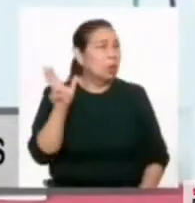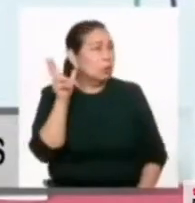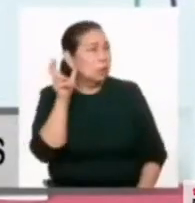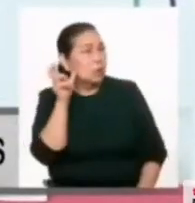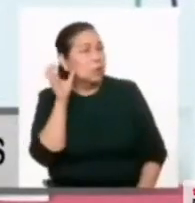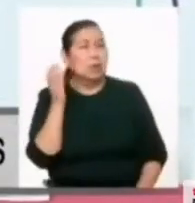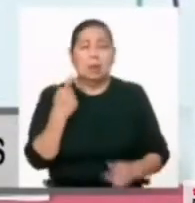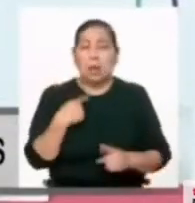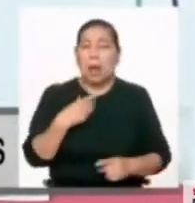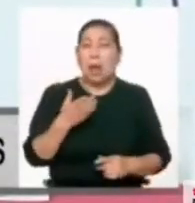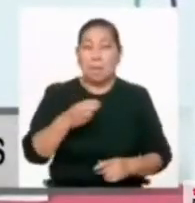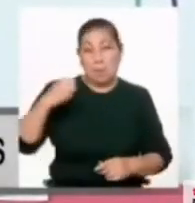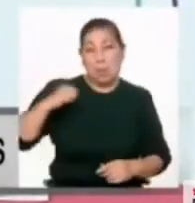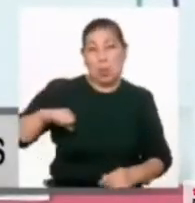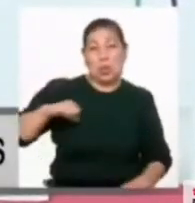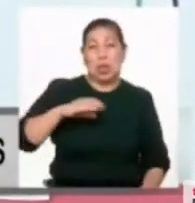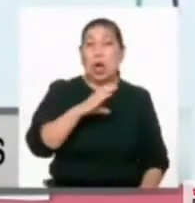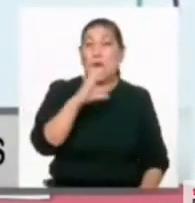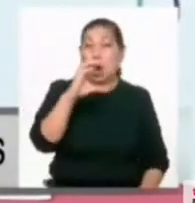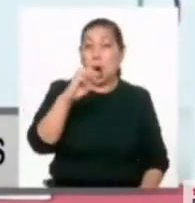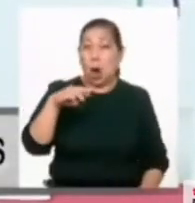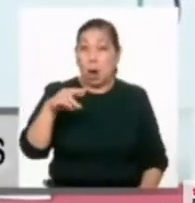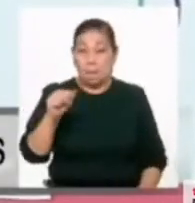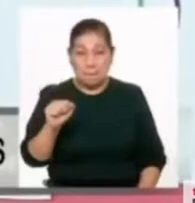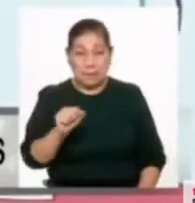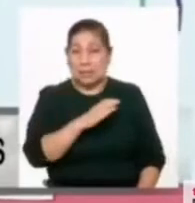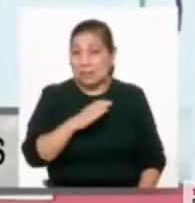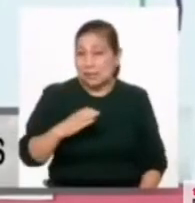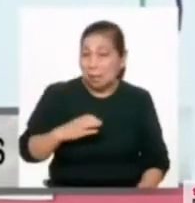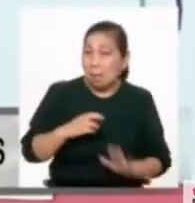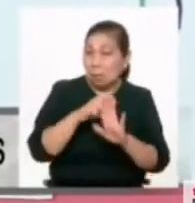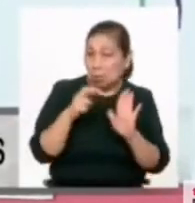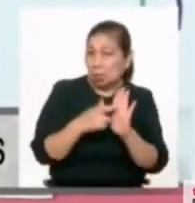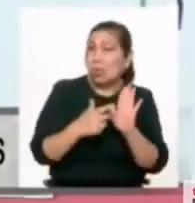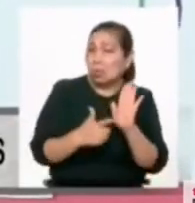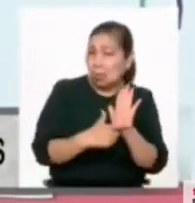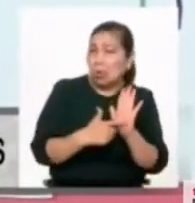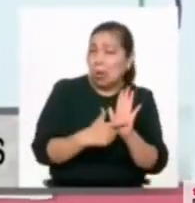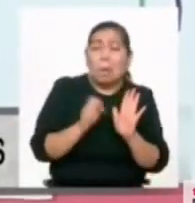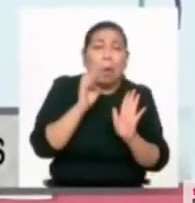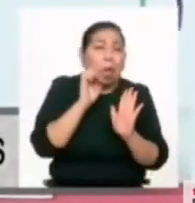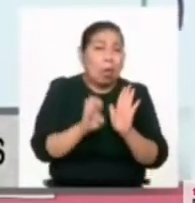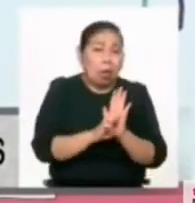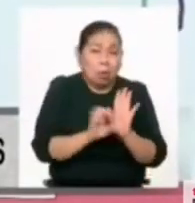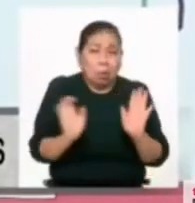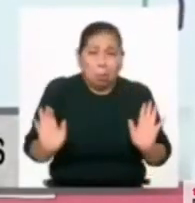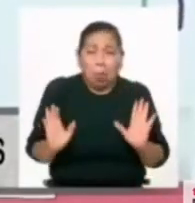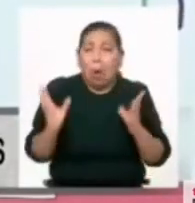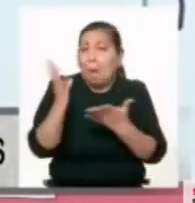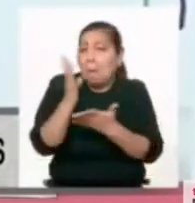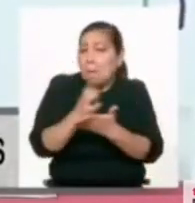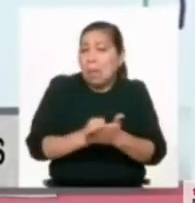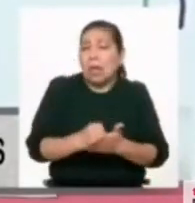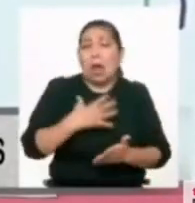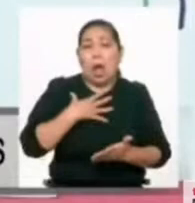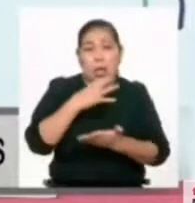que la Municipalidad de Comas ha presentado, ¿no?, proyectos de leyes, por ejemplo, para que se reduzca